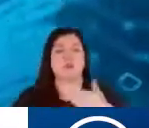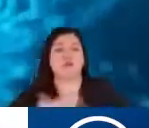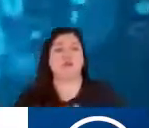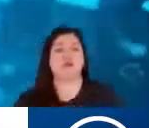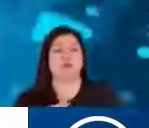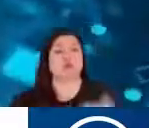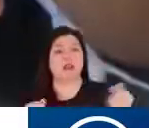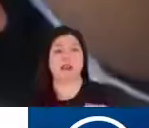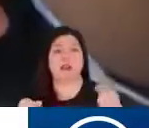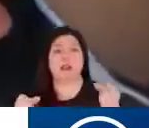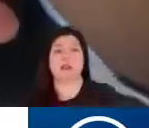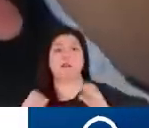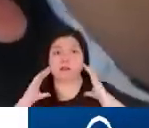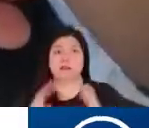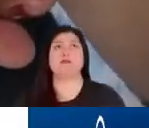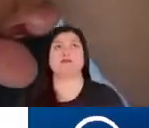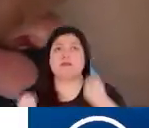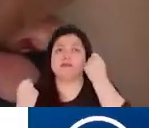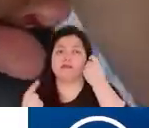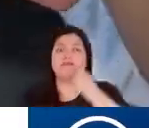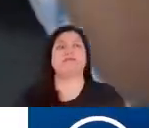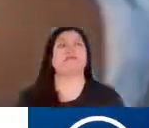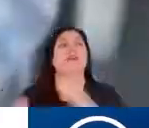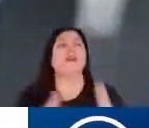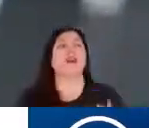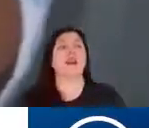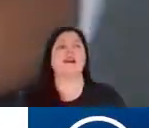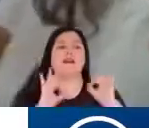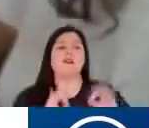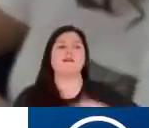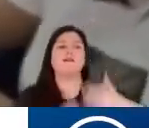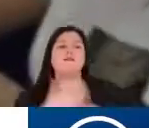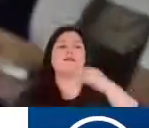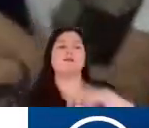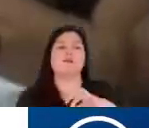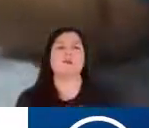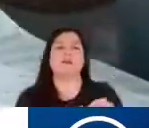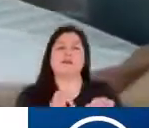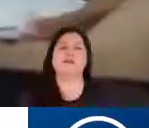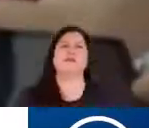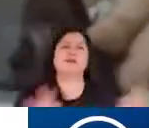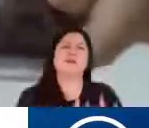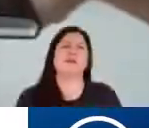los electores en Montería. Estarán ubicados en colegios como La Salle, Cecilia de Lleras,